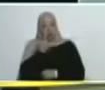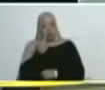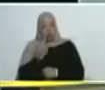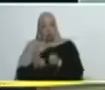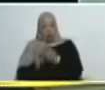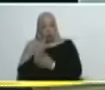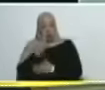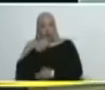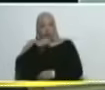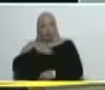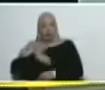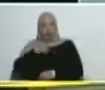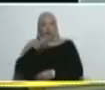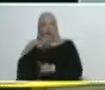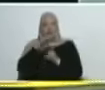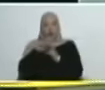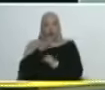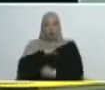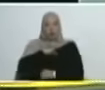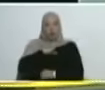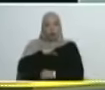florecimiento de nuestra cultura.